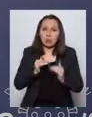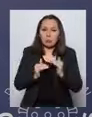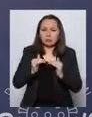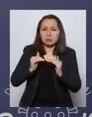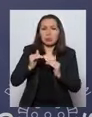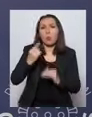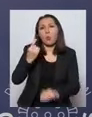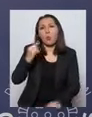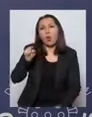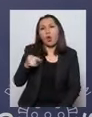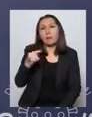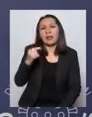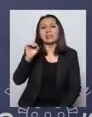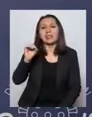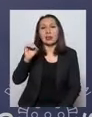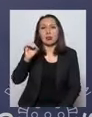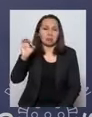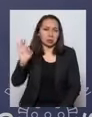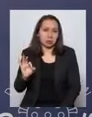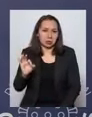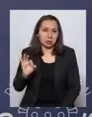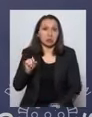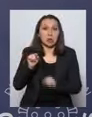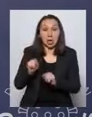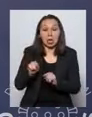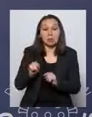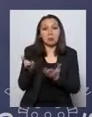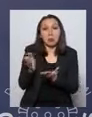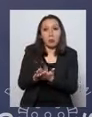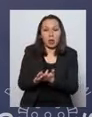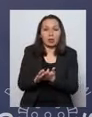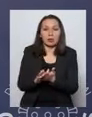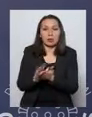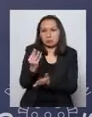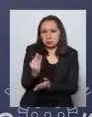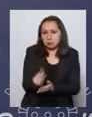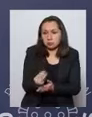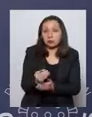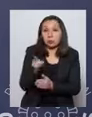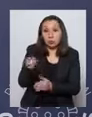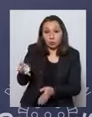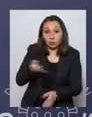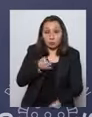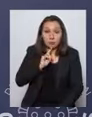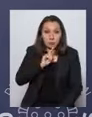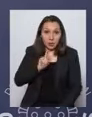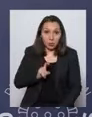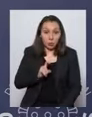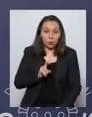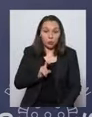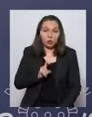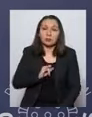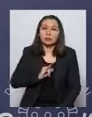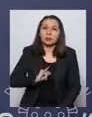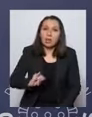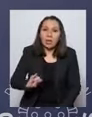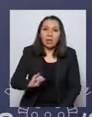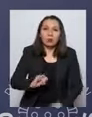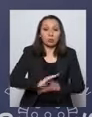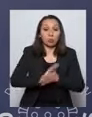natalidad de 10 por ciento y en ese sentido en su pregunta siempre